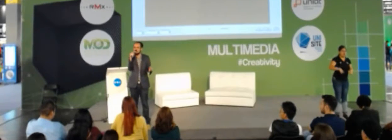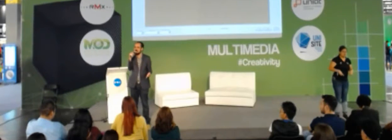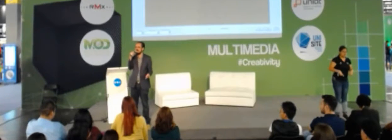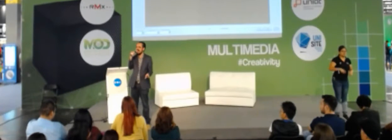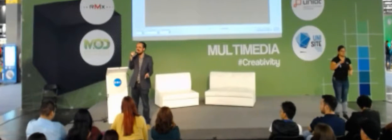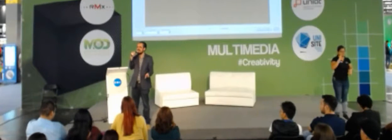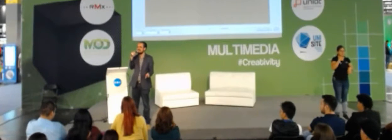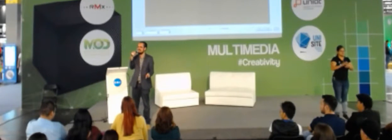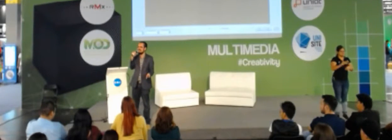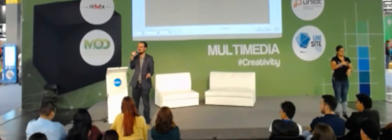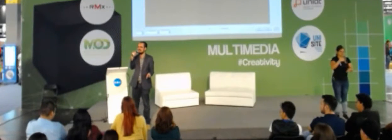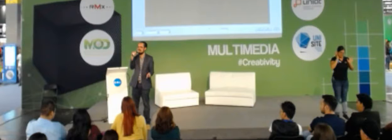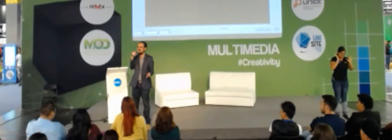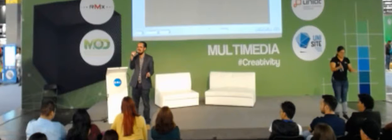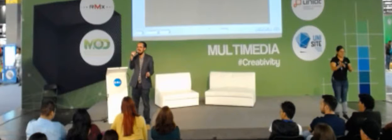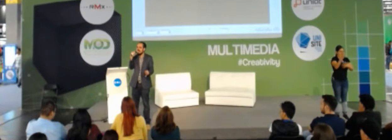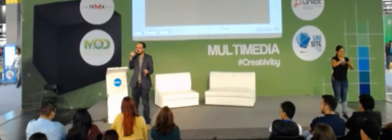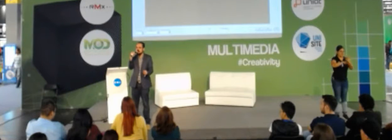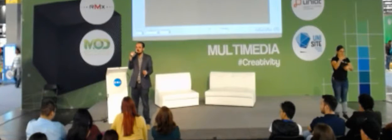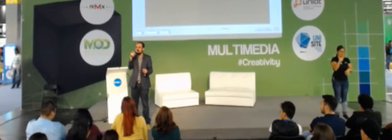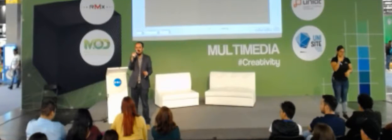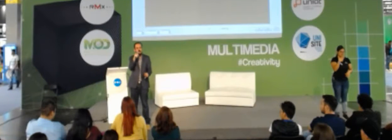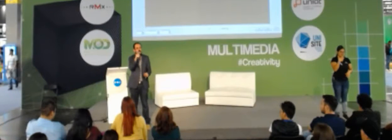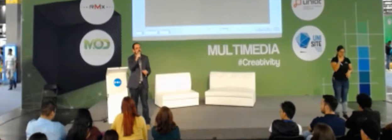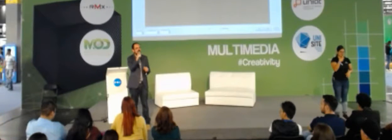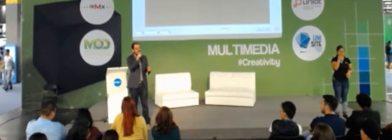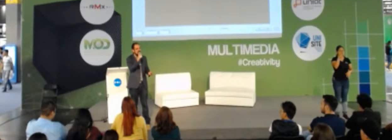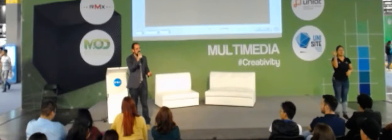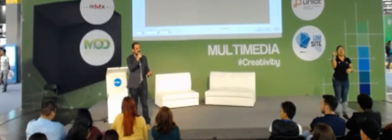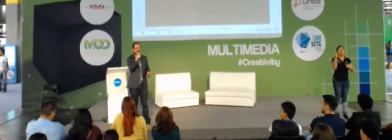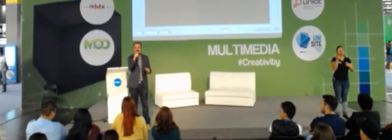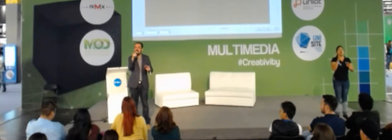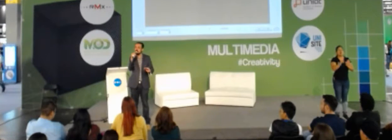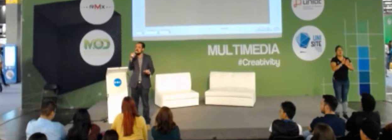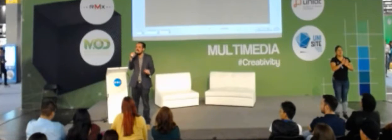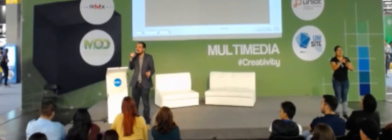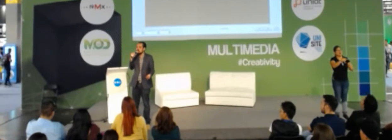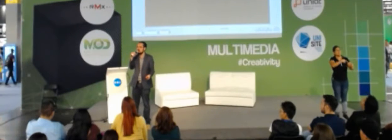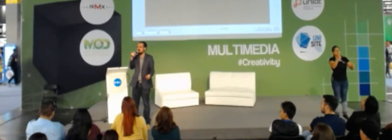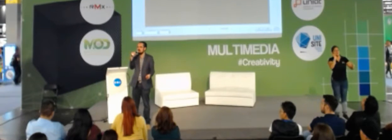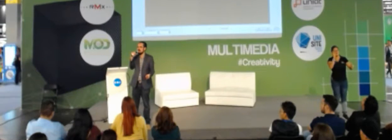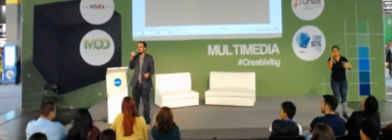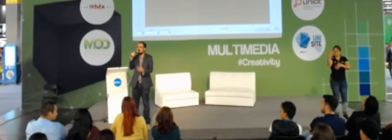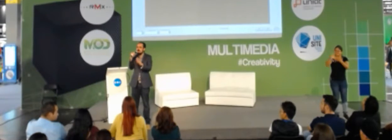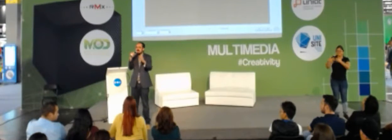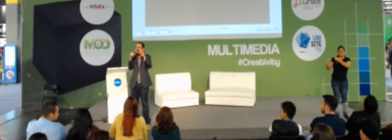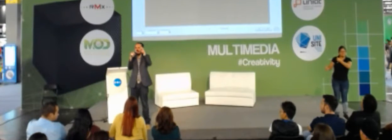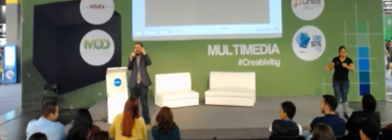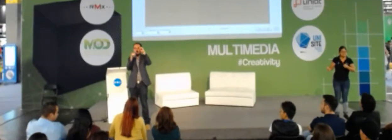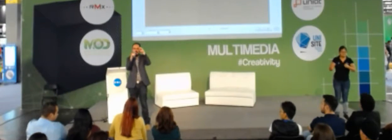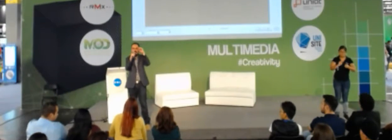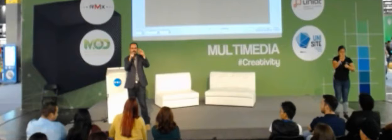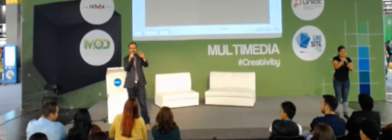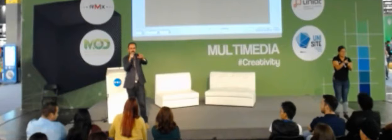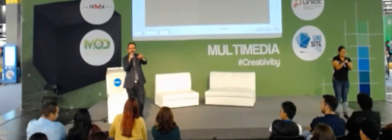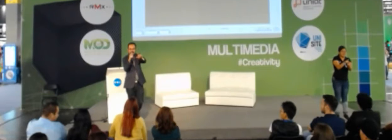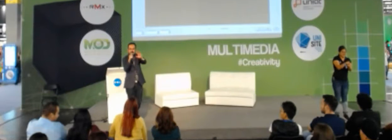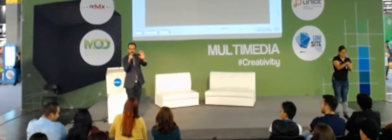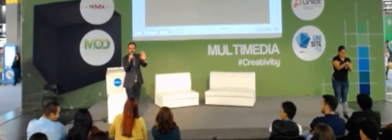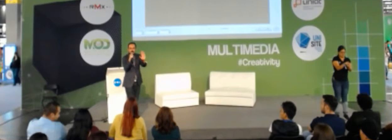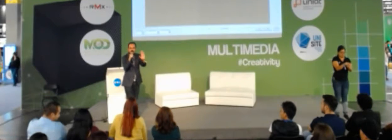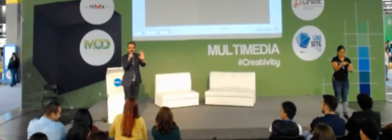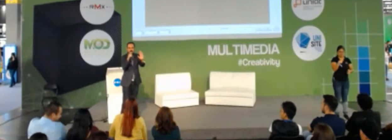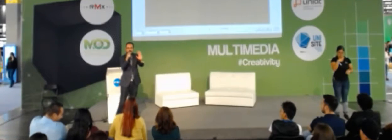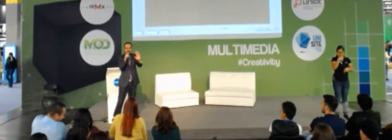las universidades. Y esto no es un favor o una dádiva, es un derecho. Te voy a platicar rápidamente en lo que está